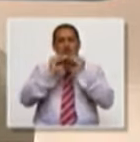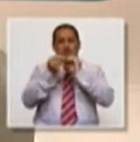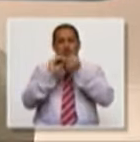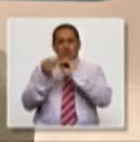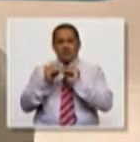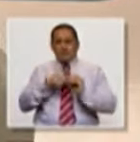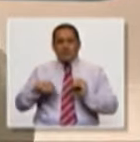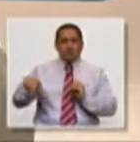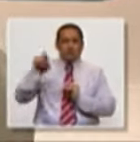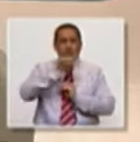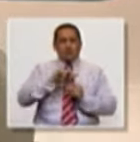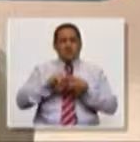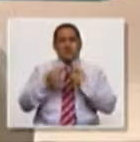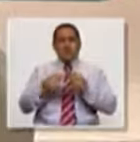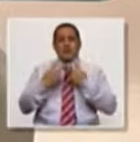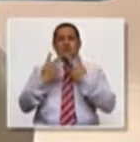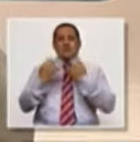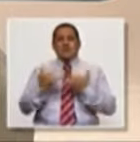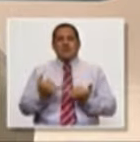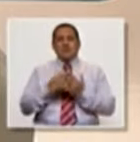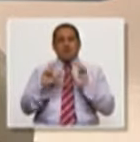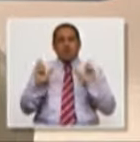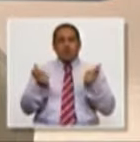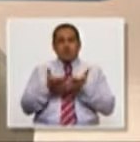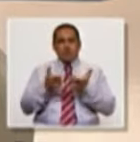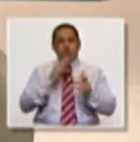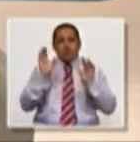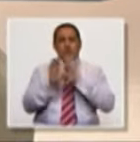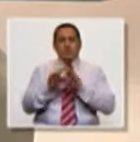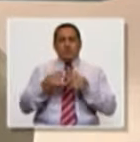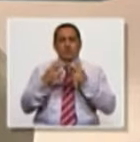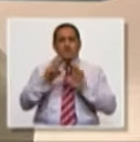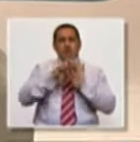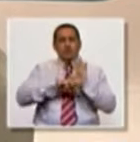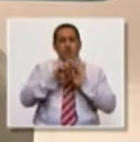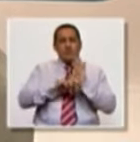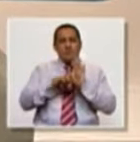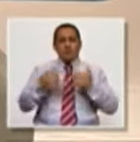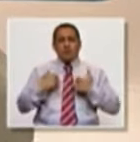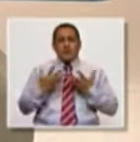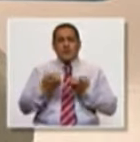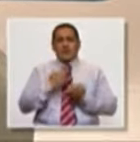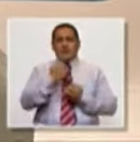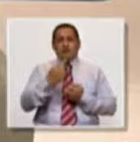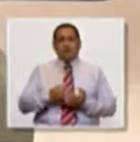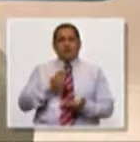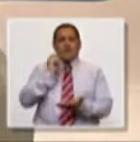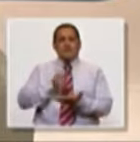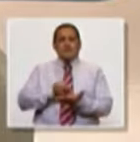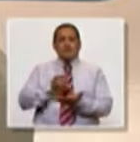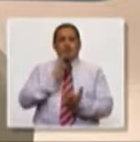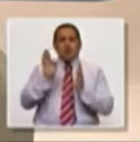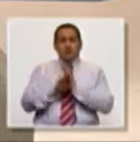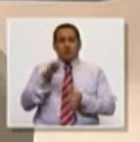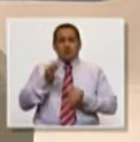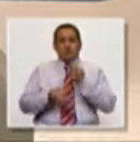de lo que va a haber esa corte, ¿no? Justamente este programa se basa en una sentencia del Tribunal Constitucional